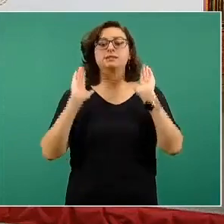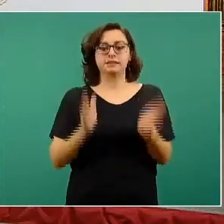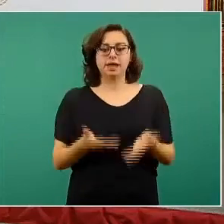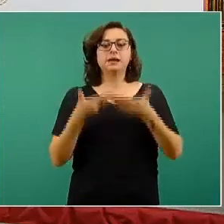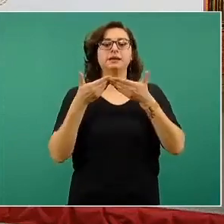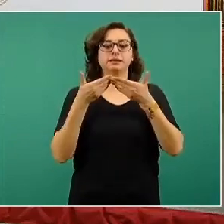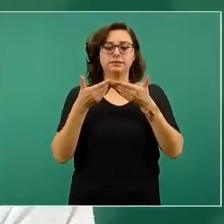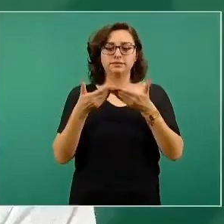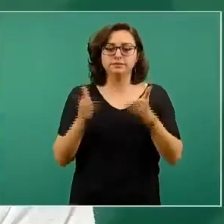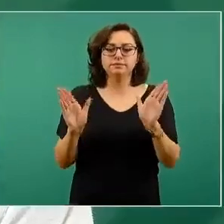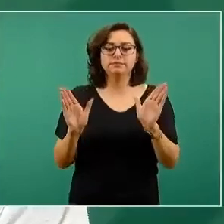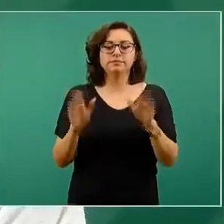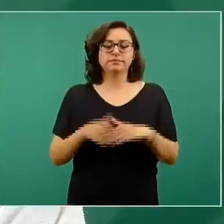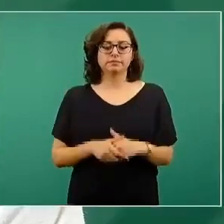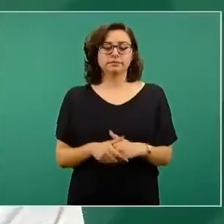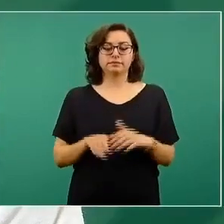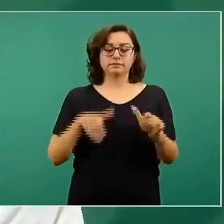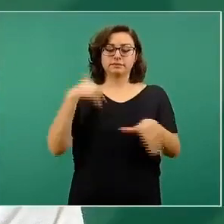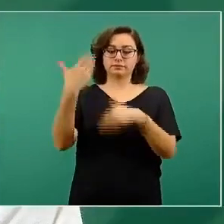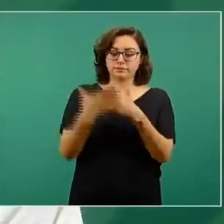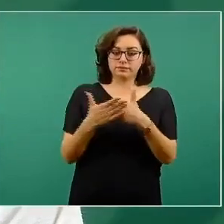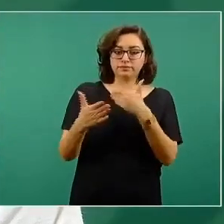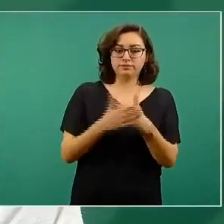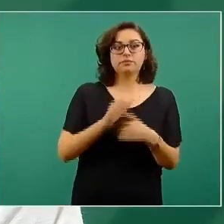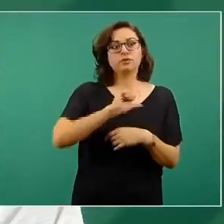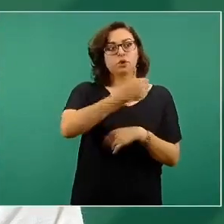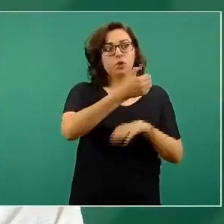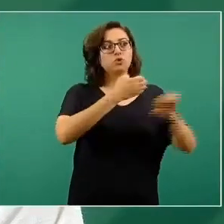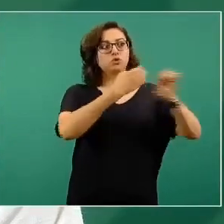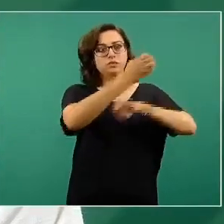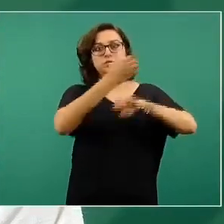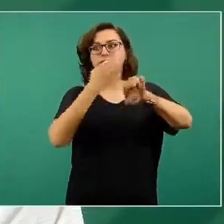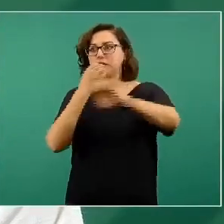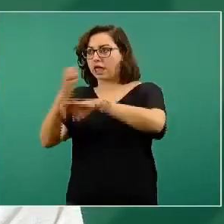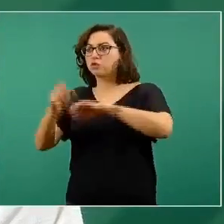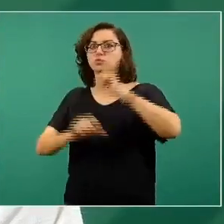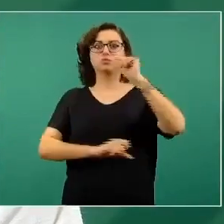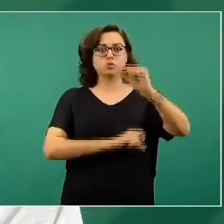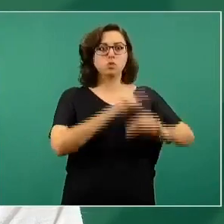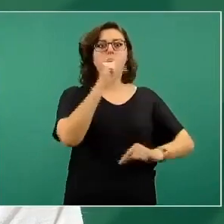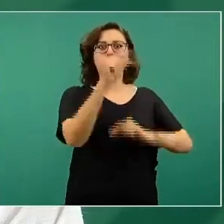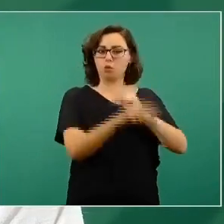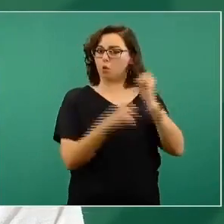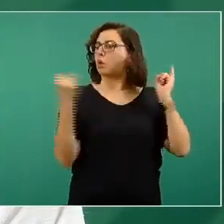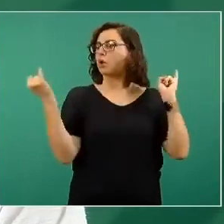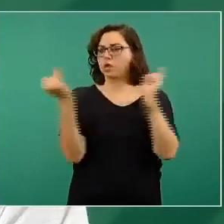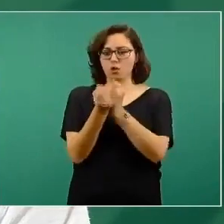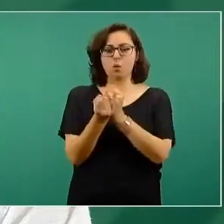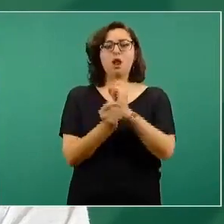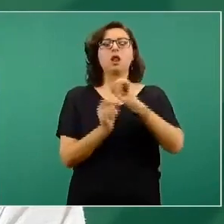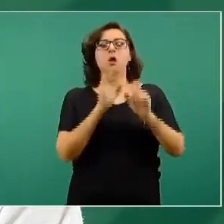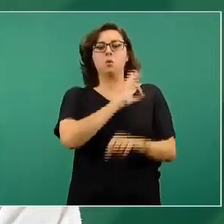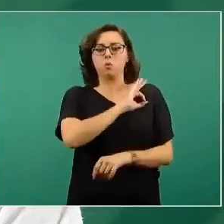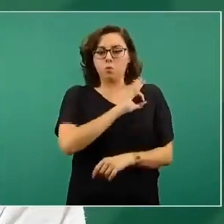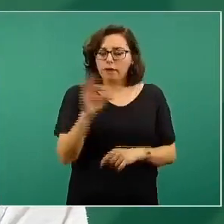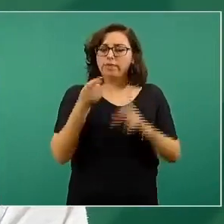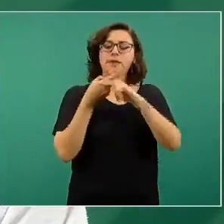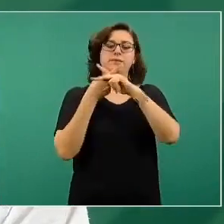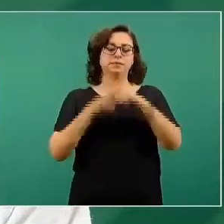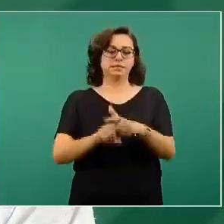estaremos identificando muy próximamente otras entidades federativas que son susceptibles a esta